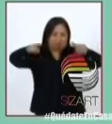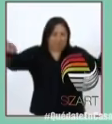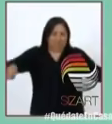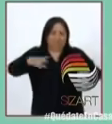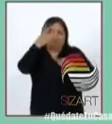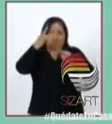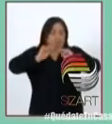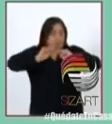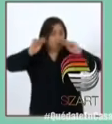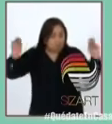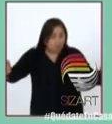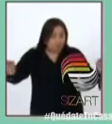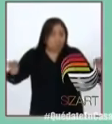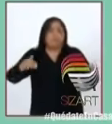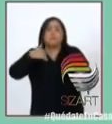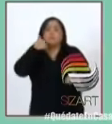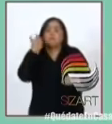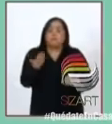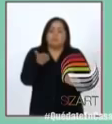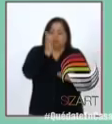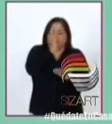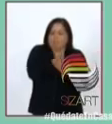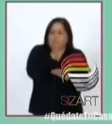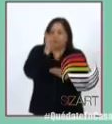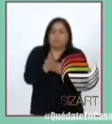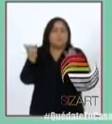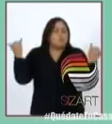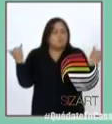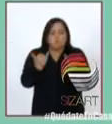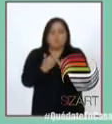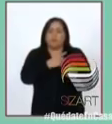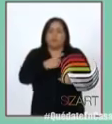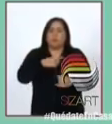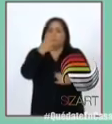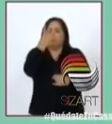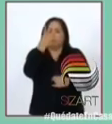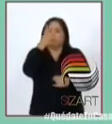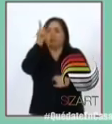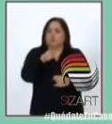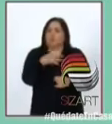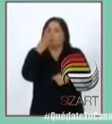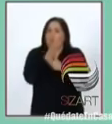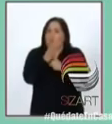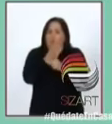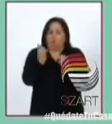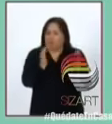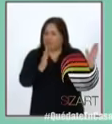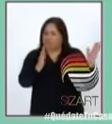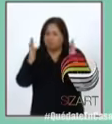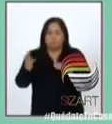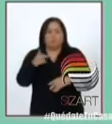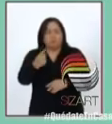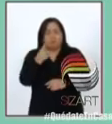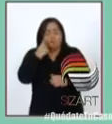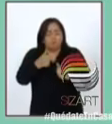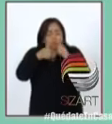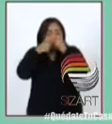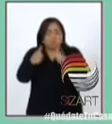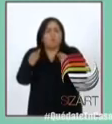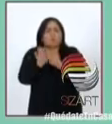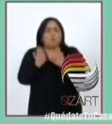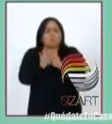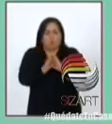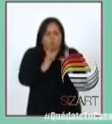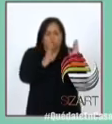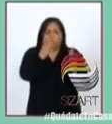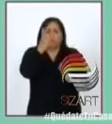3 metros de largo y quiere dividirla en pedazos iguales que midan 3 cuartos de metro de largo. Presta atención a cómo se forma un